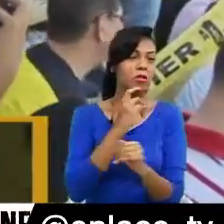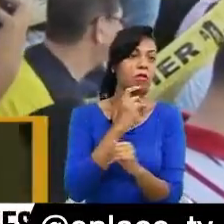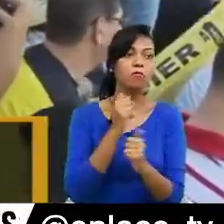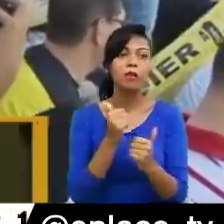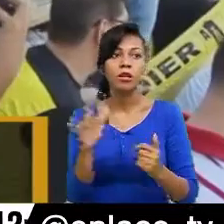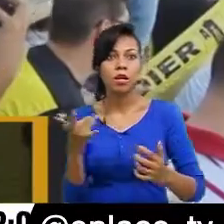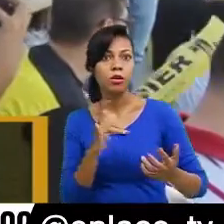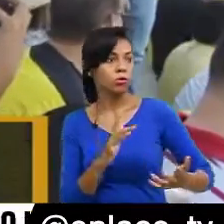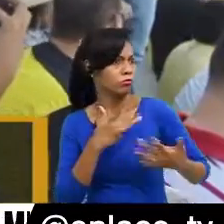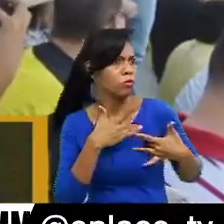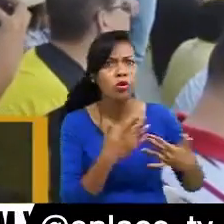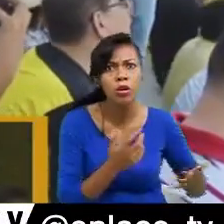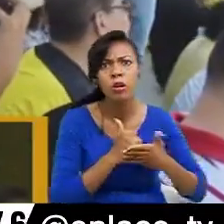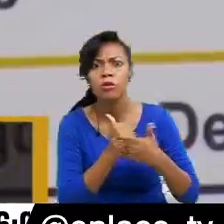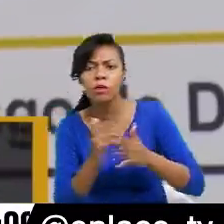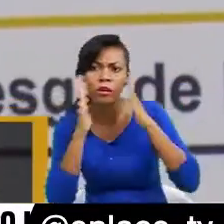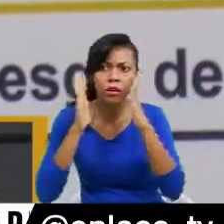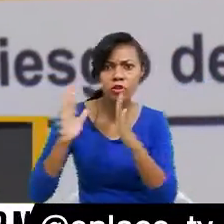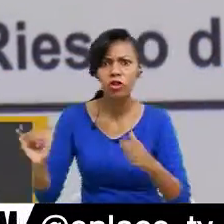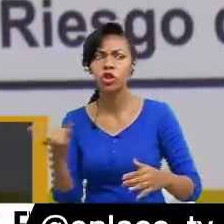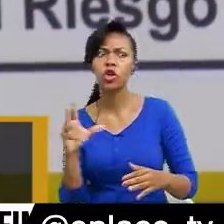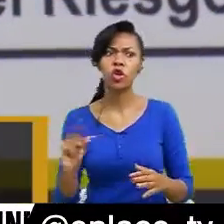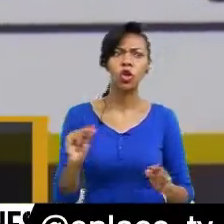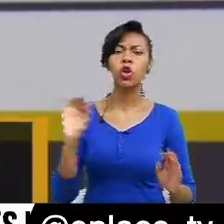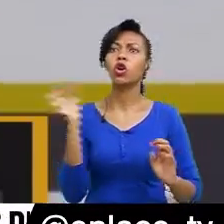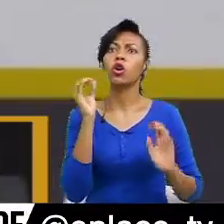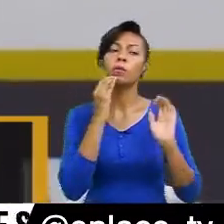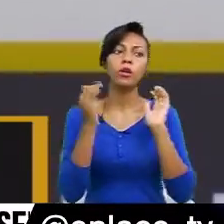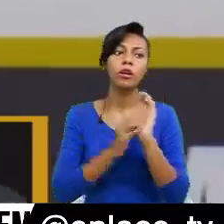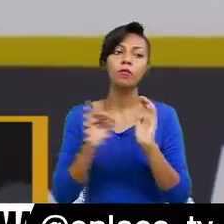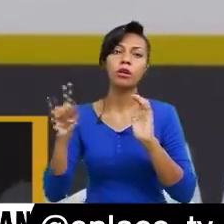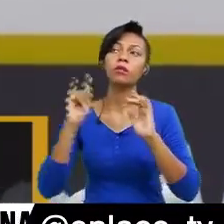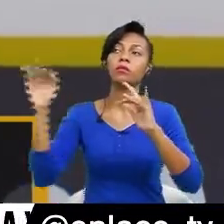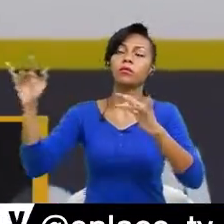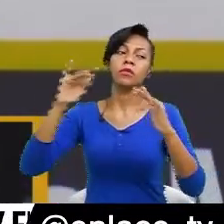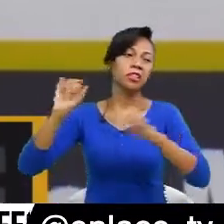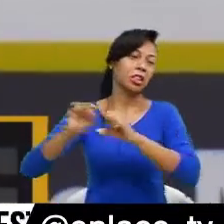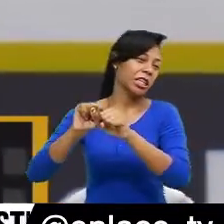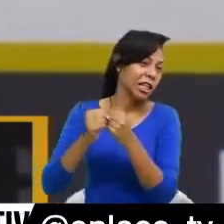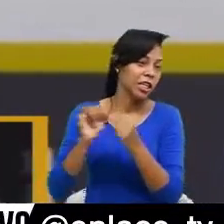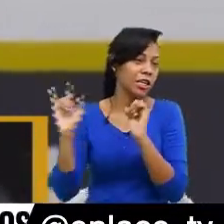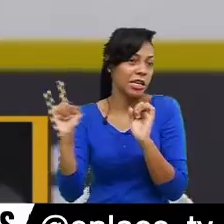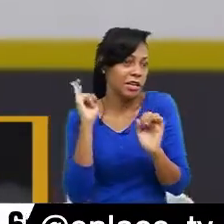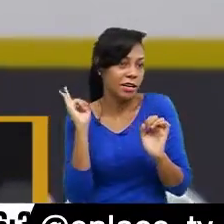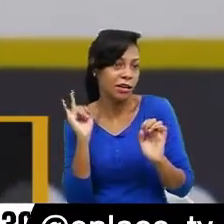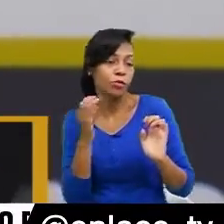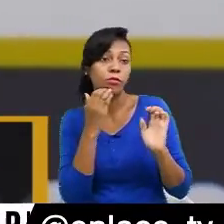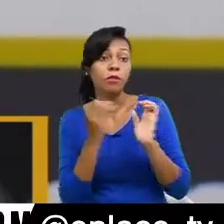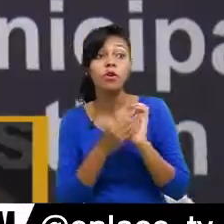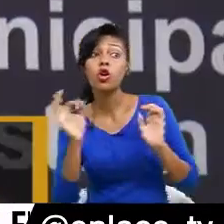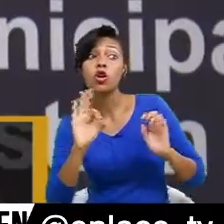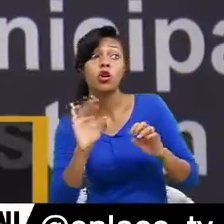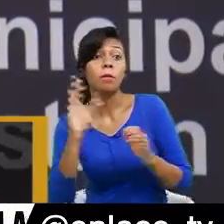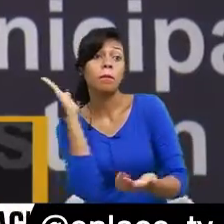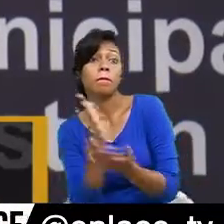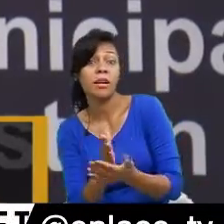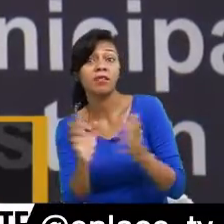ante una eventual emergencia por emanación de sustancias o gases en la refinería o alguna afectación de infraestructura en el estadio. Pensando